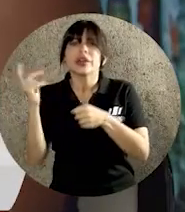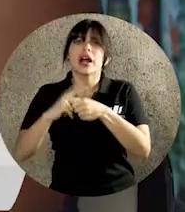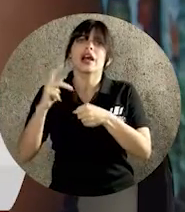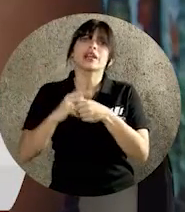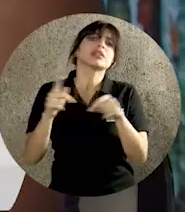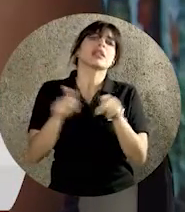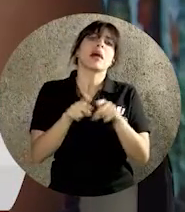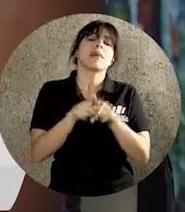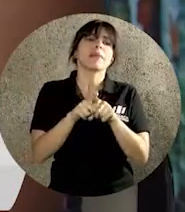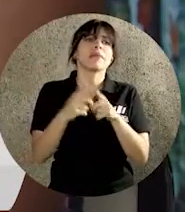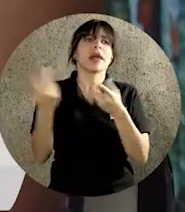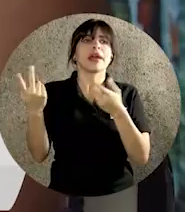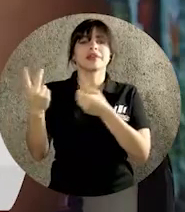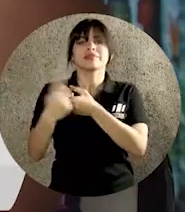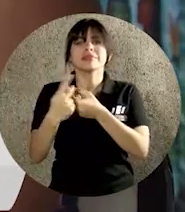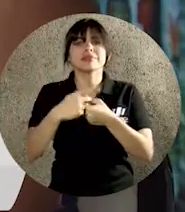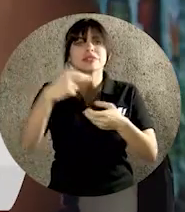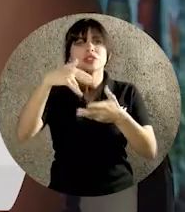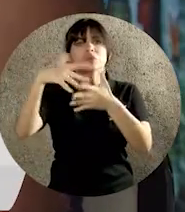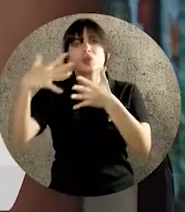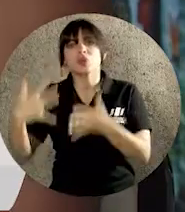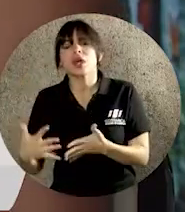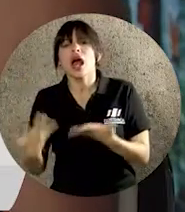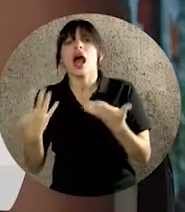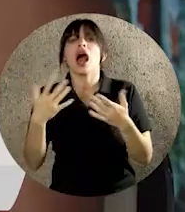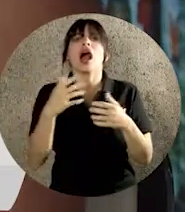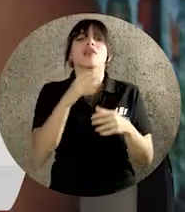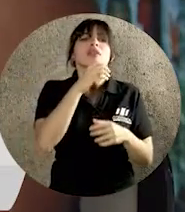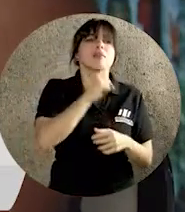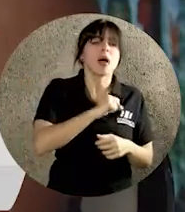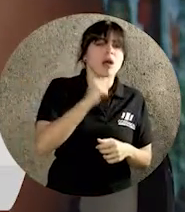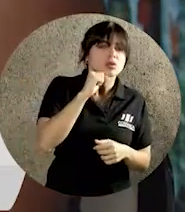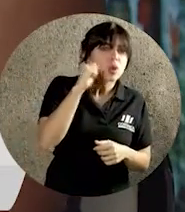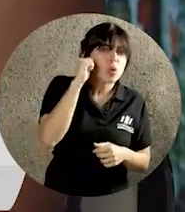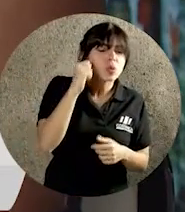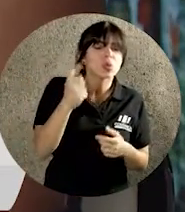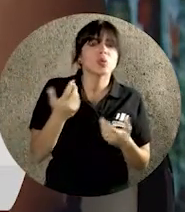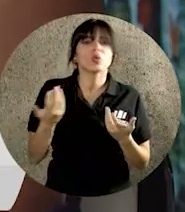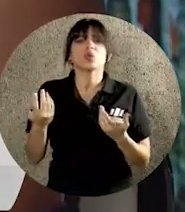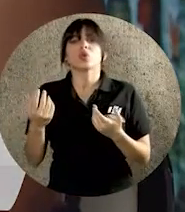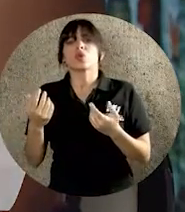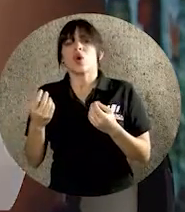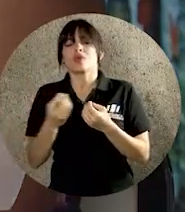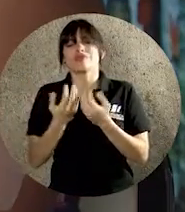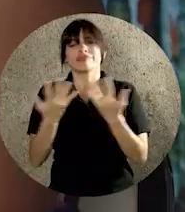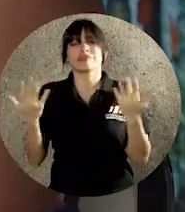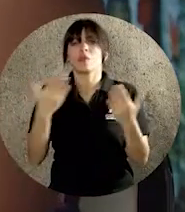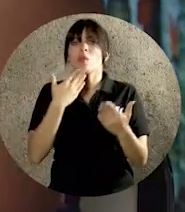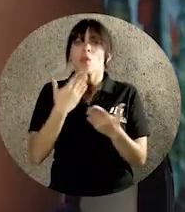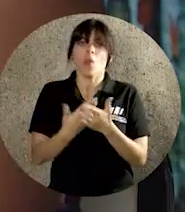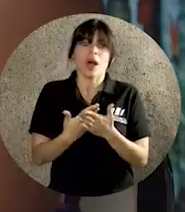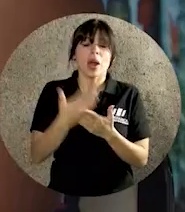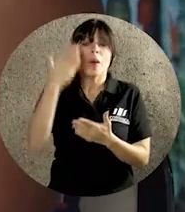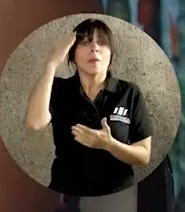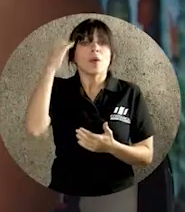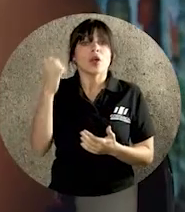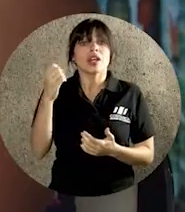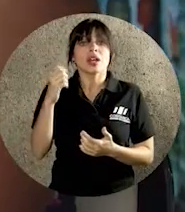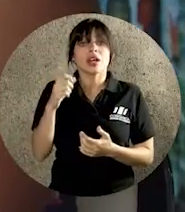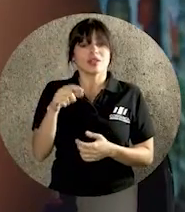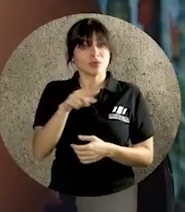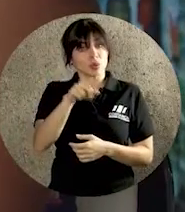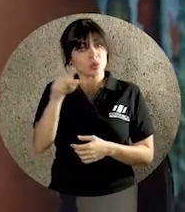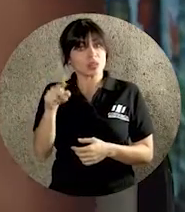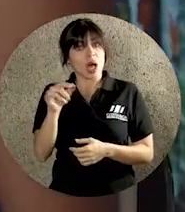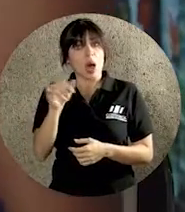ha habido participación de estudiantes, de adultos mayores. Ha sido muy bueno porque